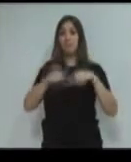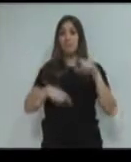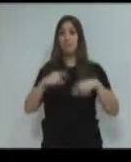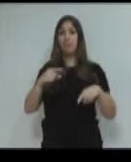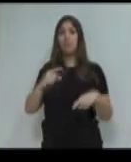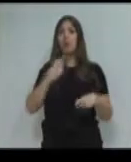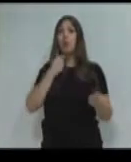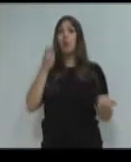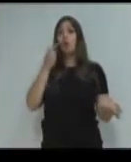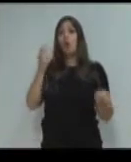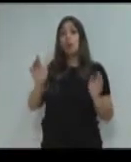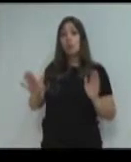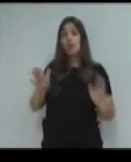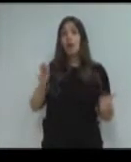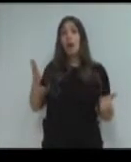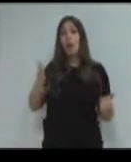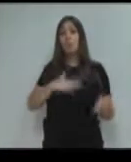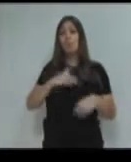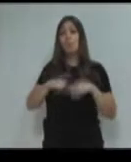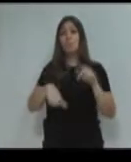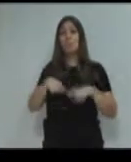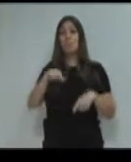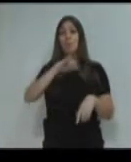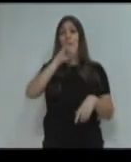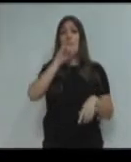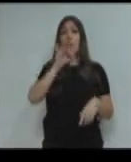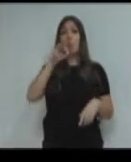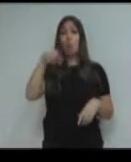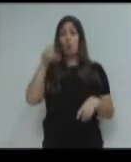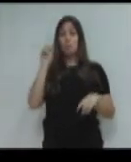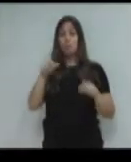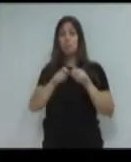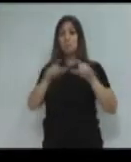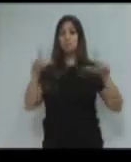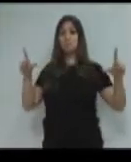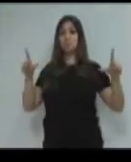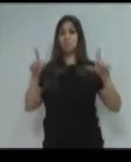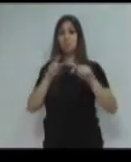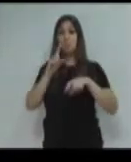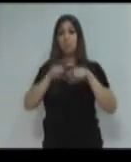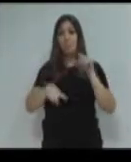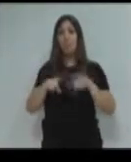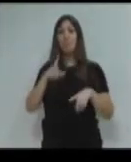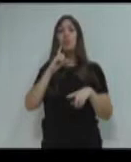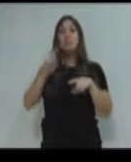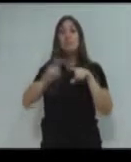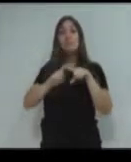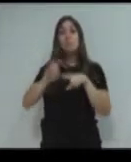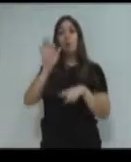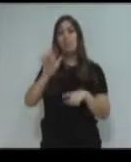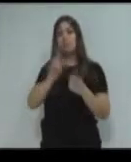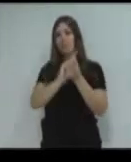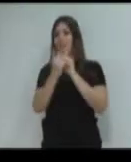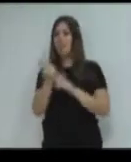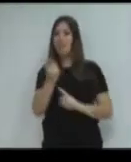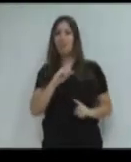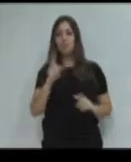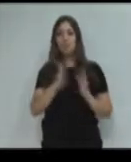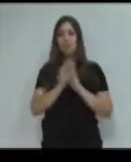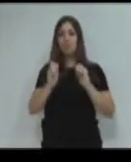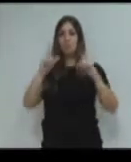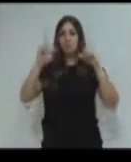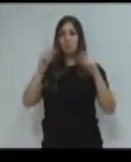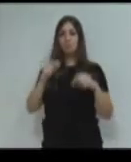o el propio documento que te pide el zoom, ¿no? Cambias el tipo de letra y ya está, ¿no? Con lo cual eso no sería un problema. Claro, para documentos impresos a